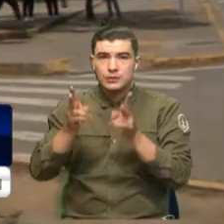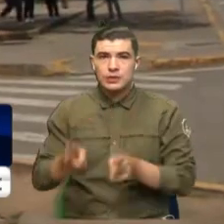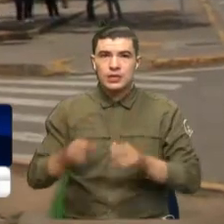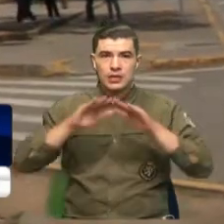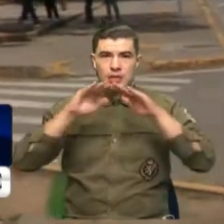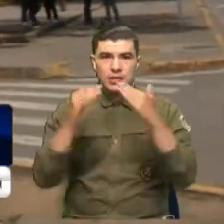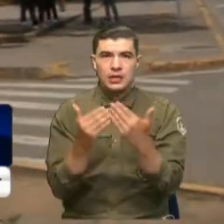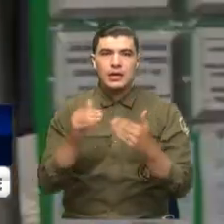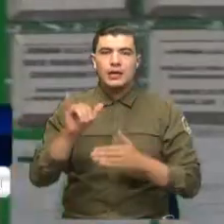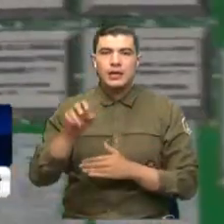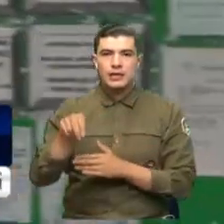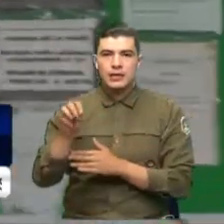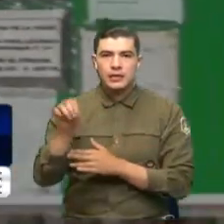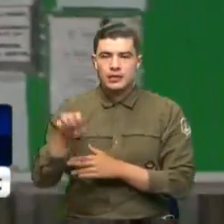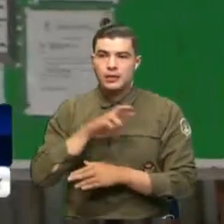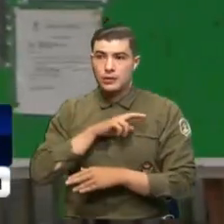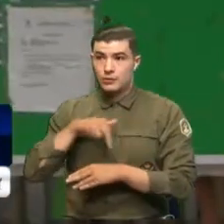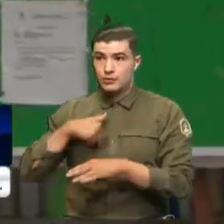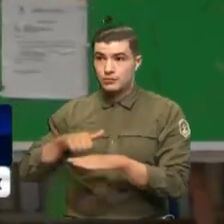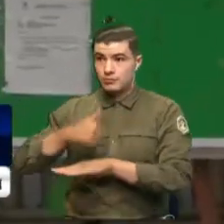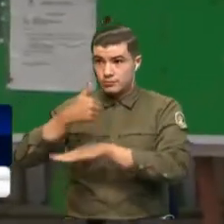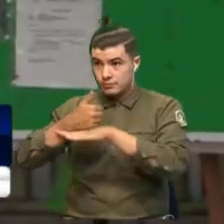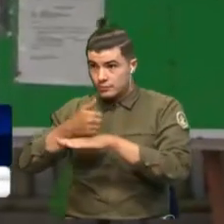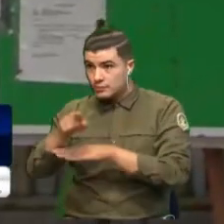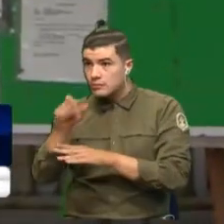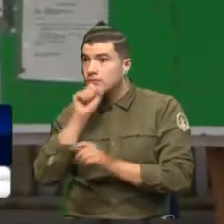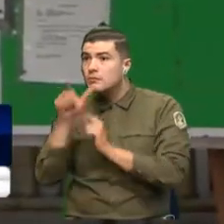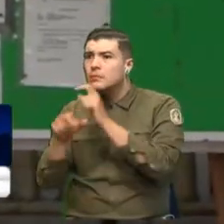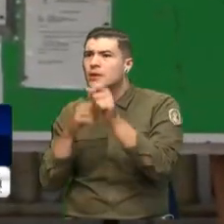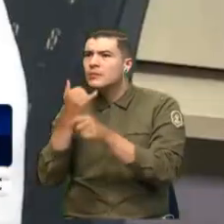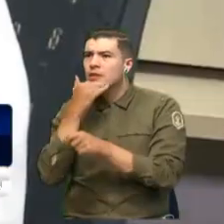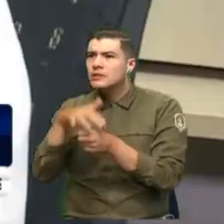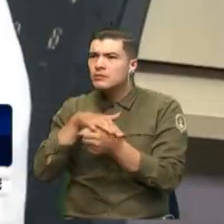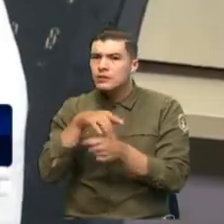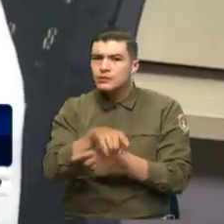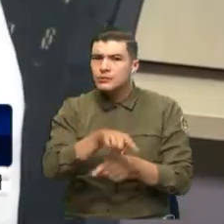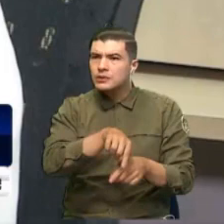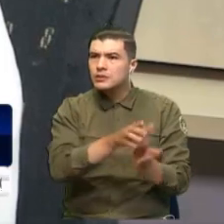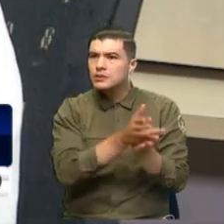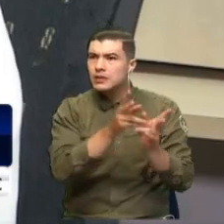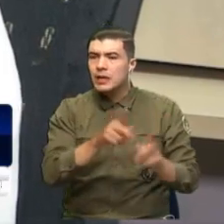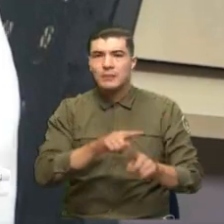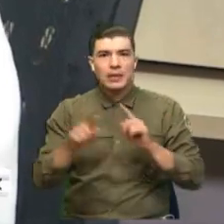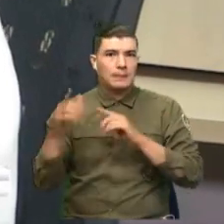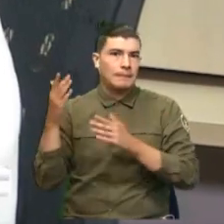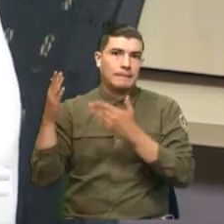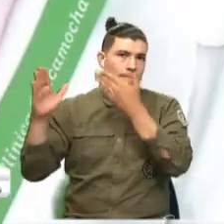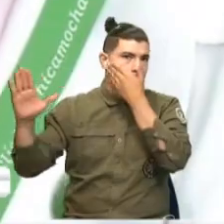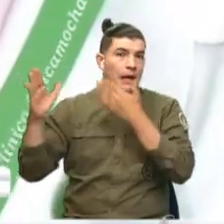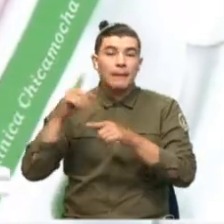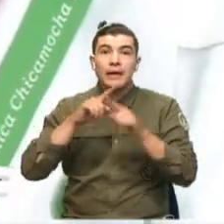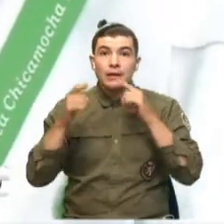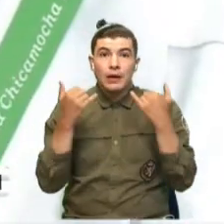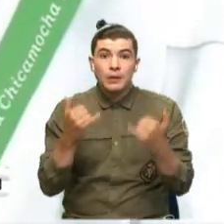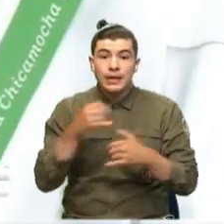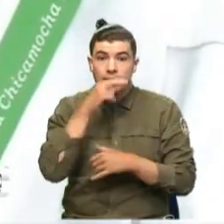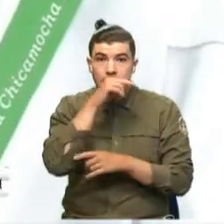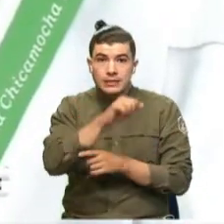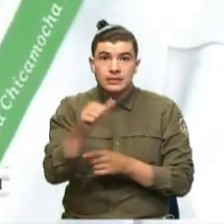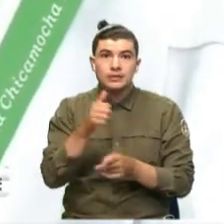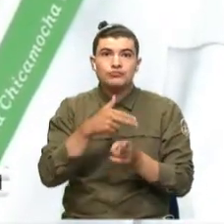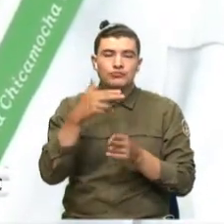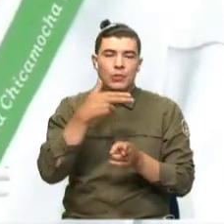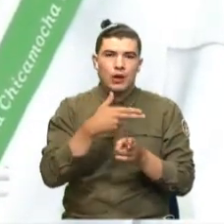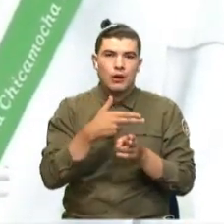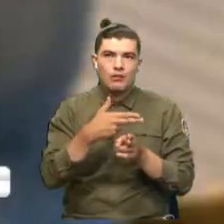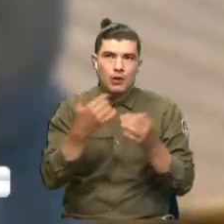por lo que intentamos contactar con la rectora de esa institución pero no fue posible según el galeno lo más probable es que las niñas sean dadas de alta